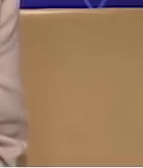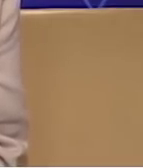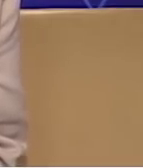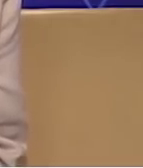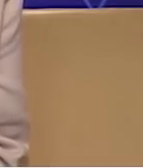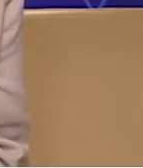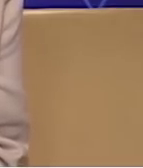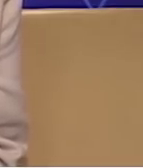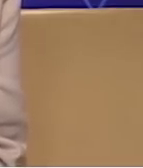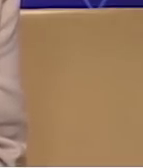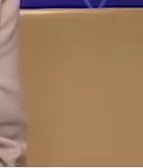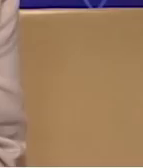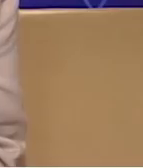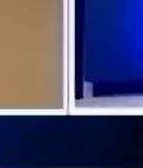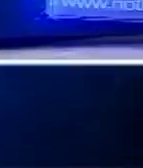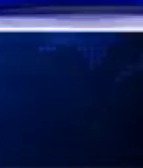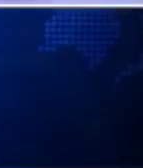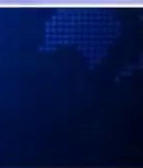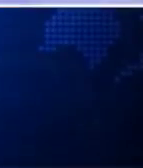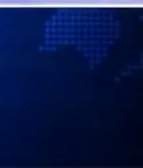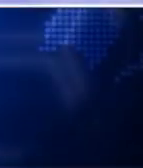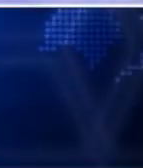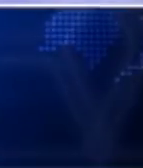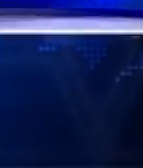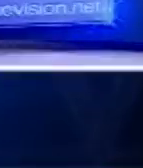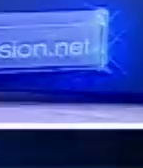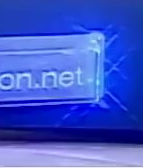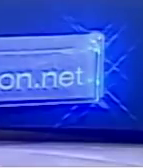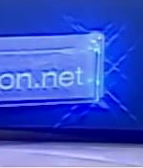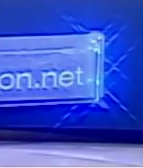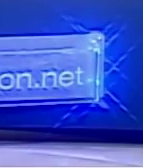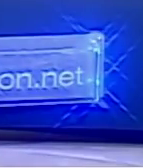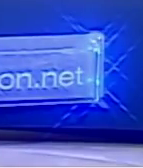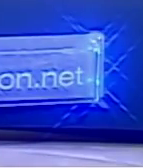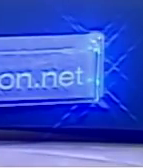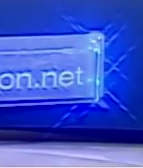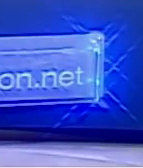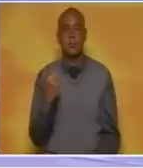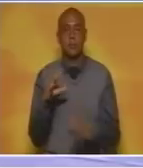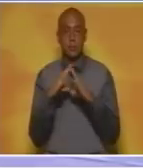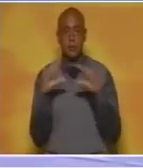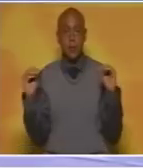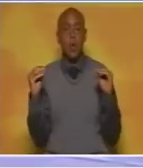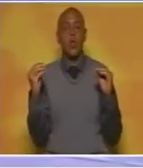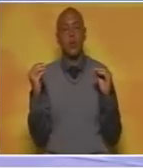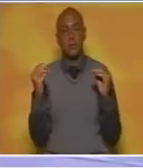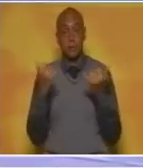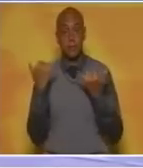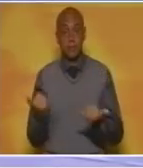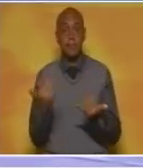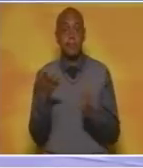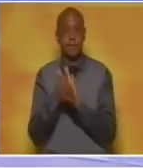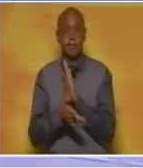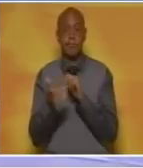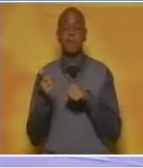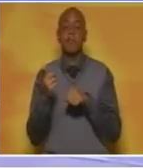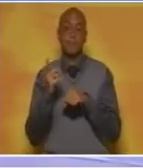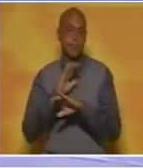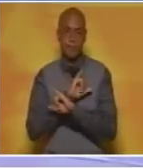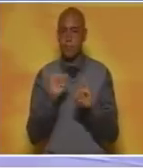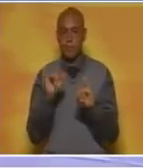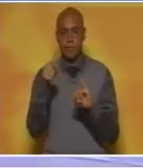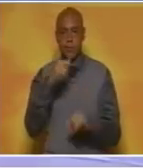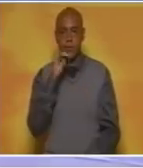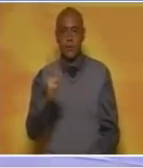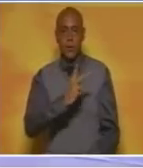informados. Quédense con nosotros. Bien, muchísimas gracias, Liz. Bien, amigos, y hasta aquí la presente emisión